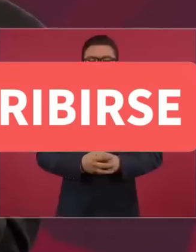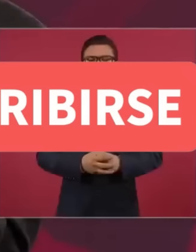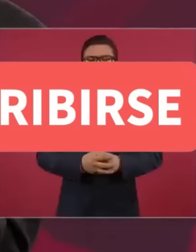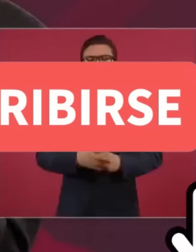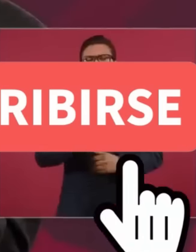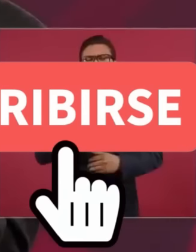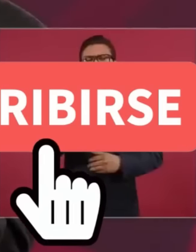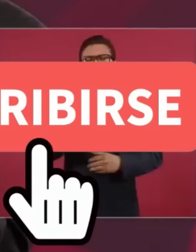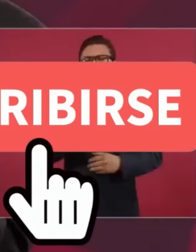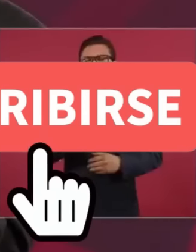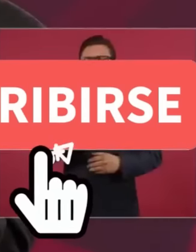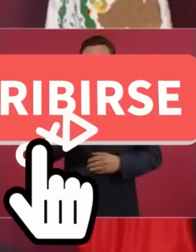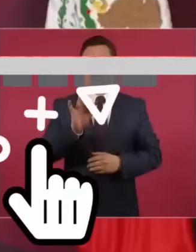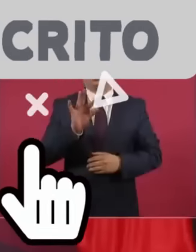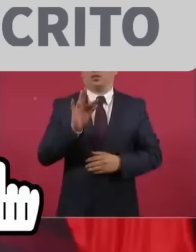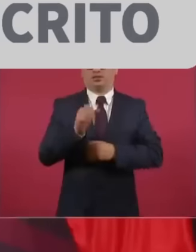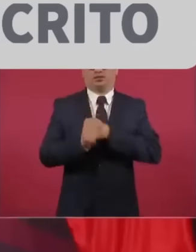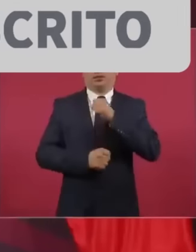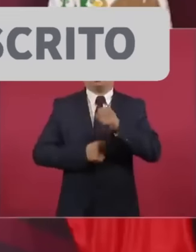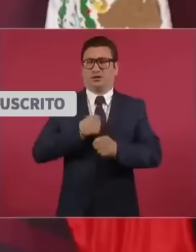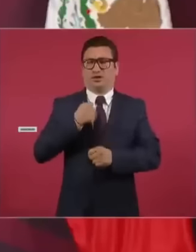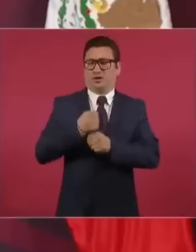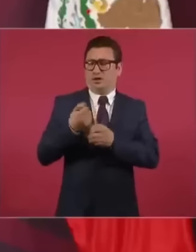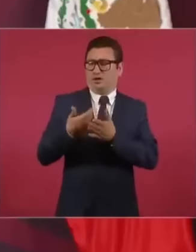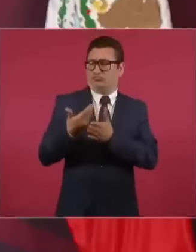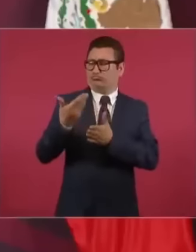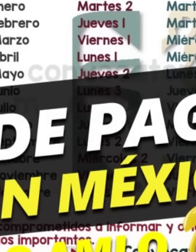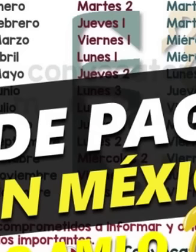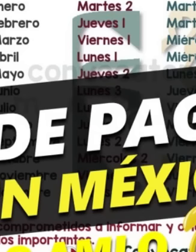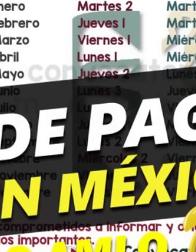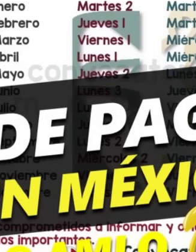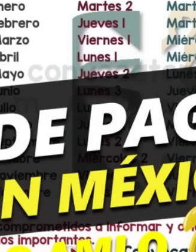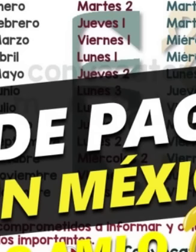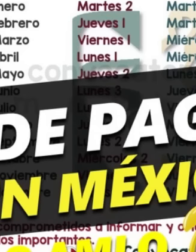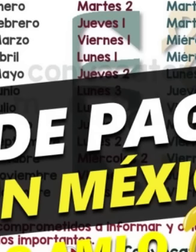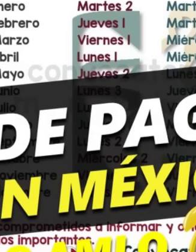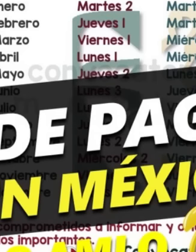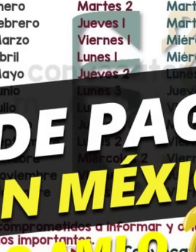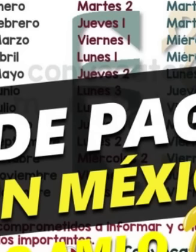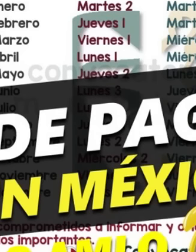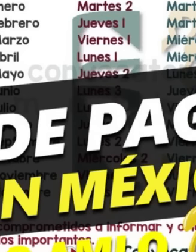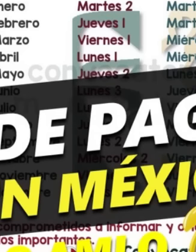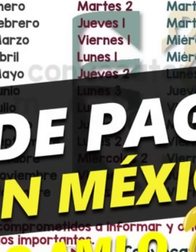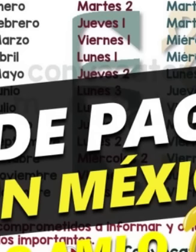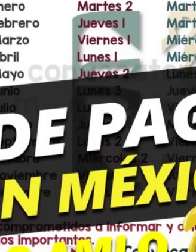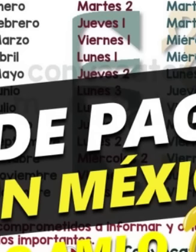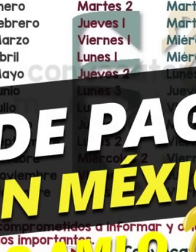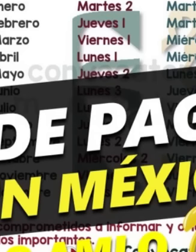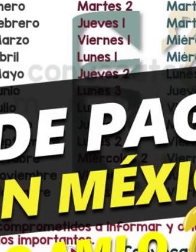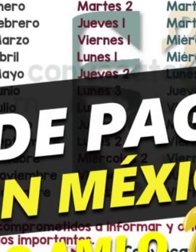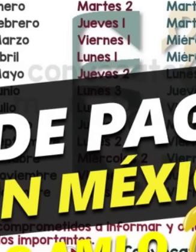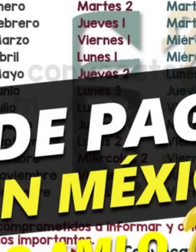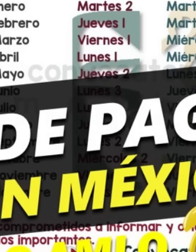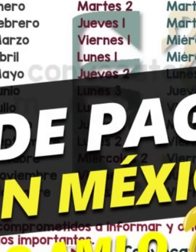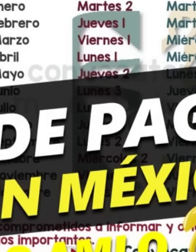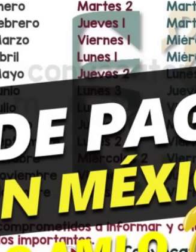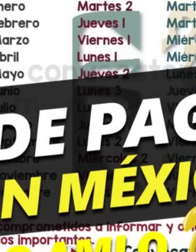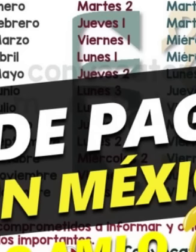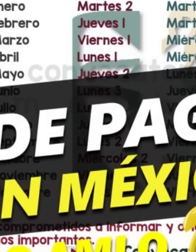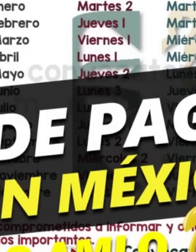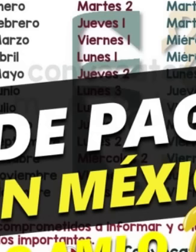30, 40 años, no se había visto. Una vez más, bienvenidas y bienvenidos sean todos ustedes a un video más de este